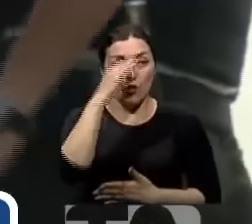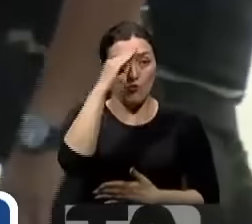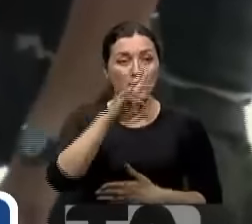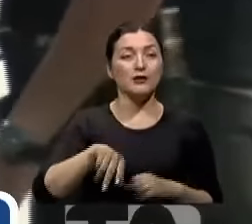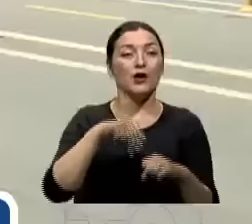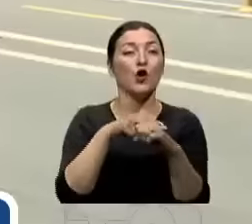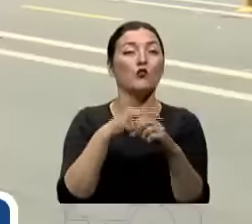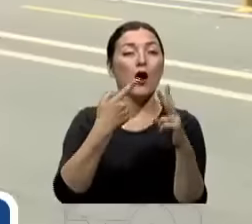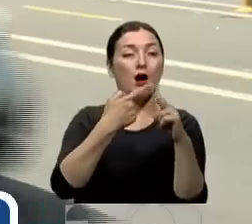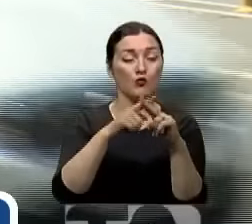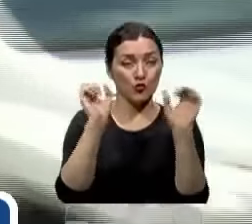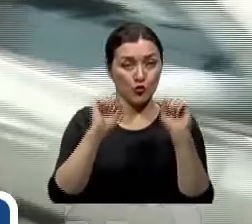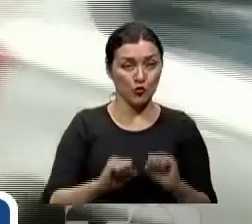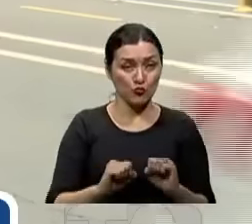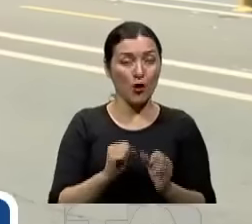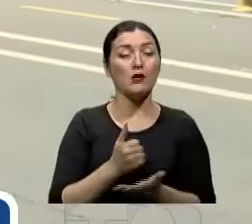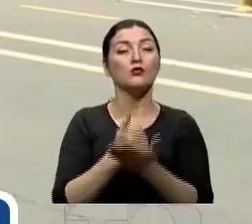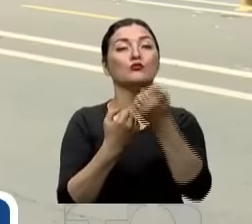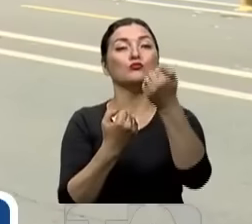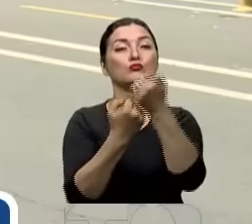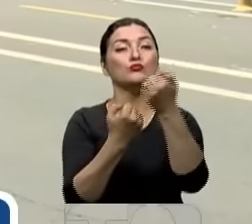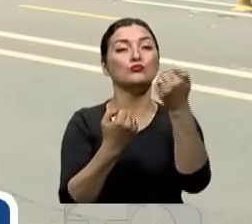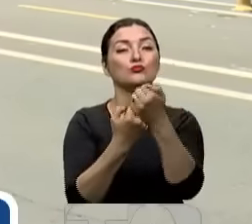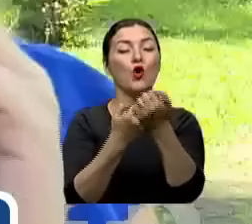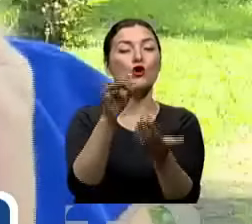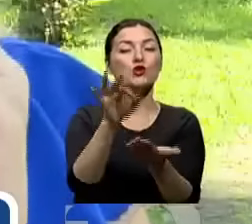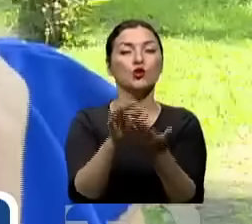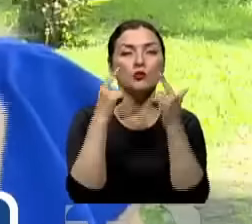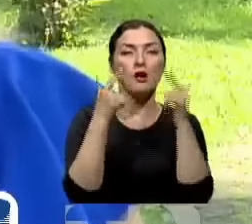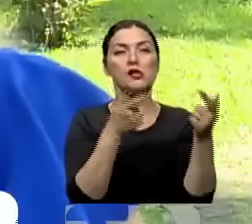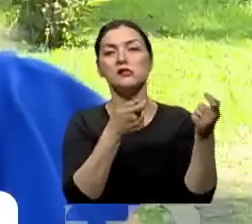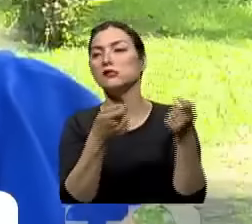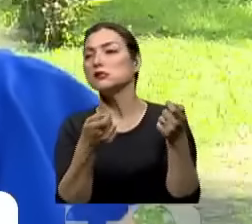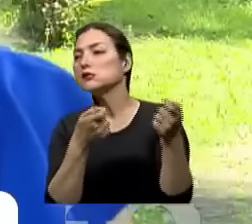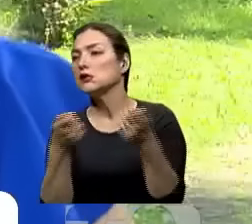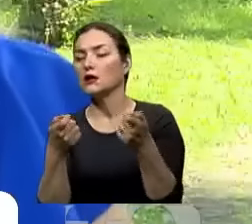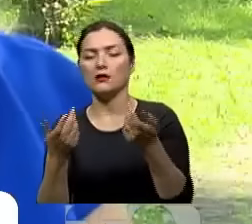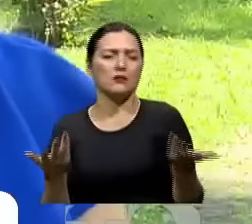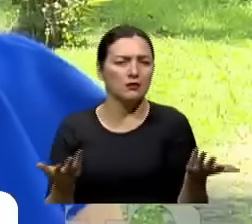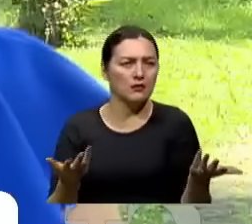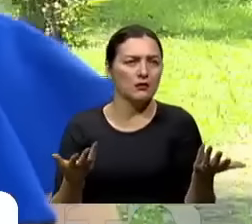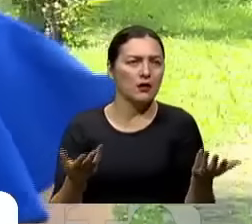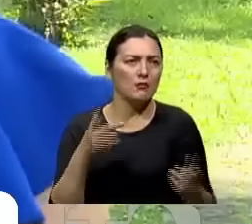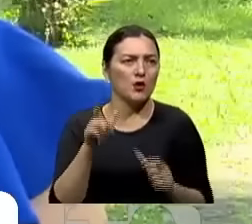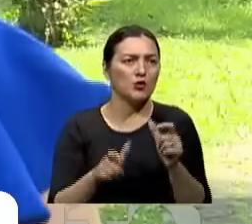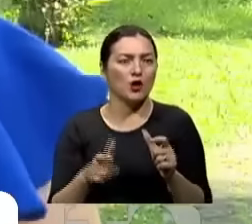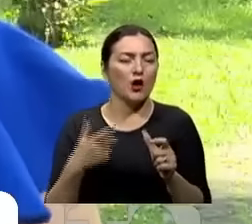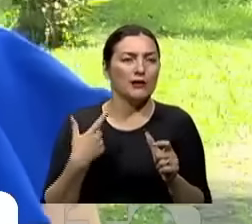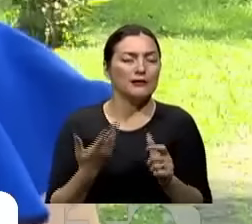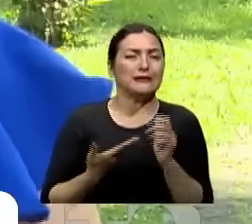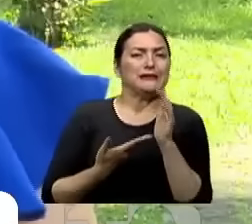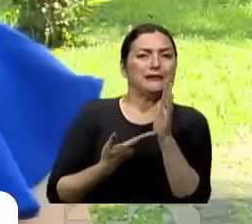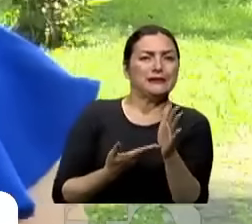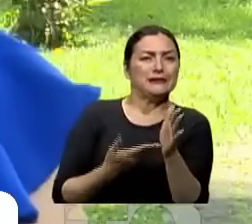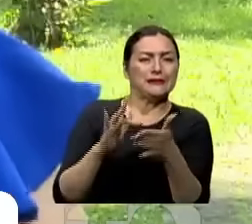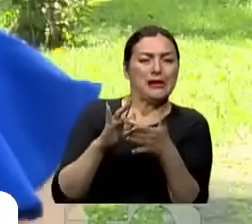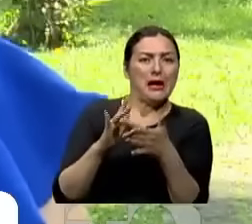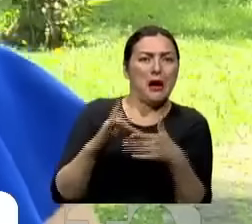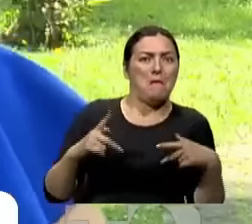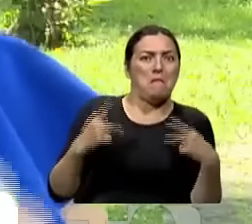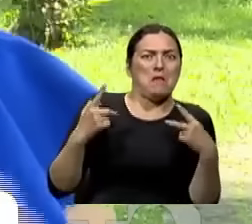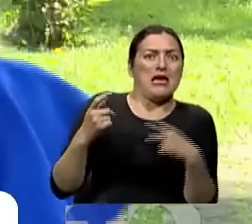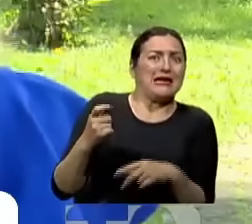las herramientas para poder brindar más patrullajes en la zona. Donde las personas pueden estar corriendo hasta con su vida, están pagando por